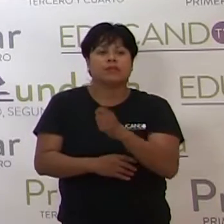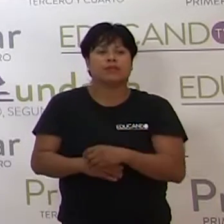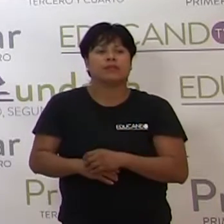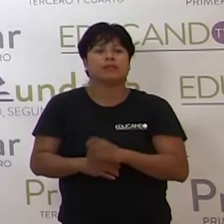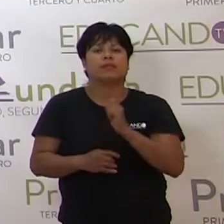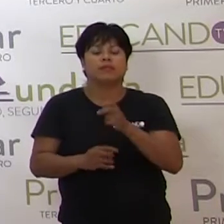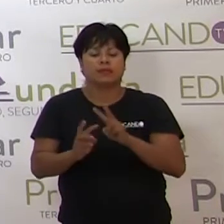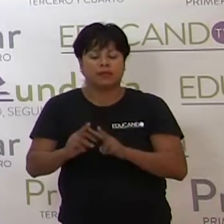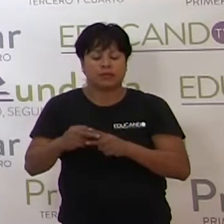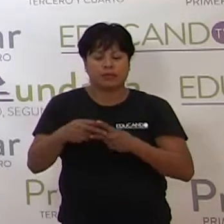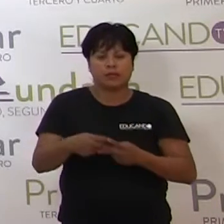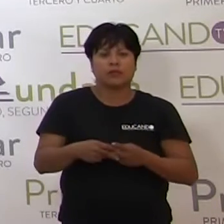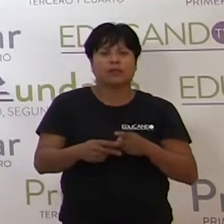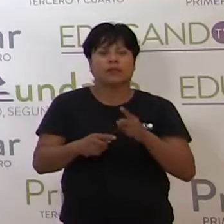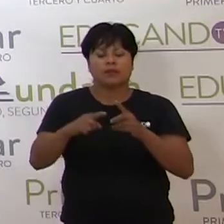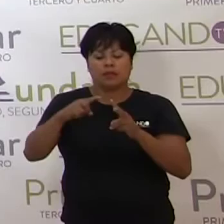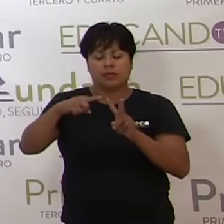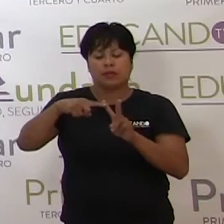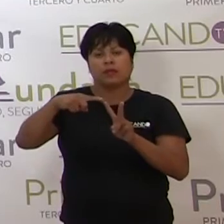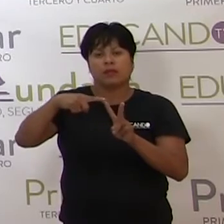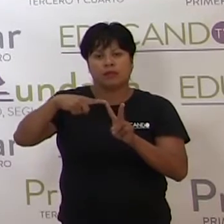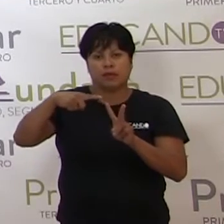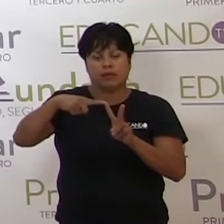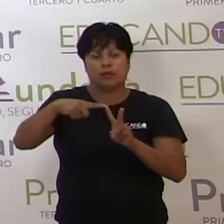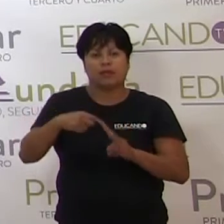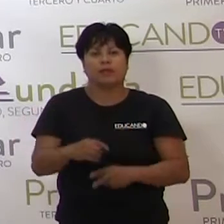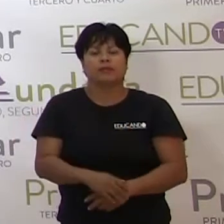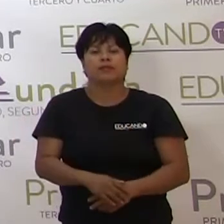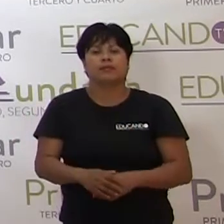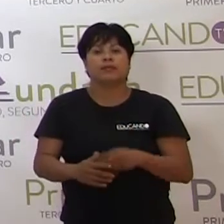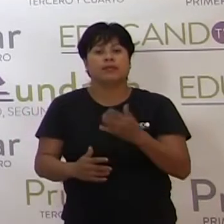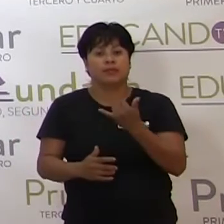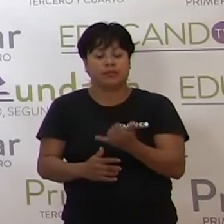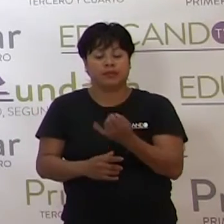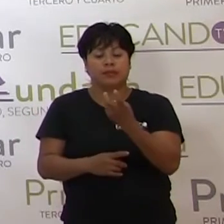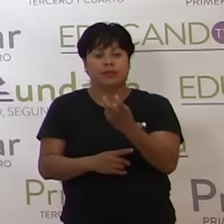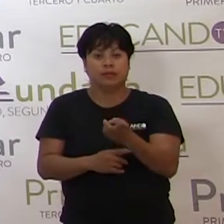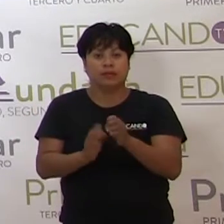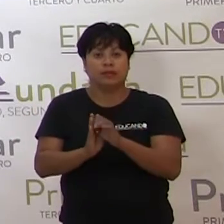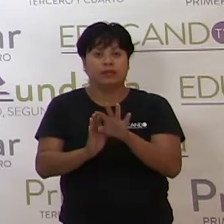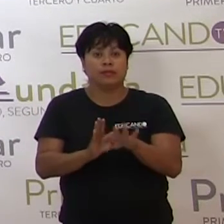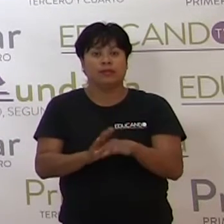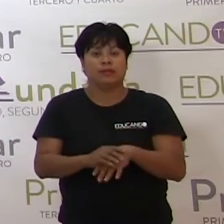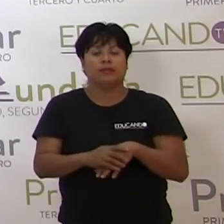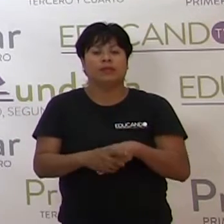lo contrario, raíz cuadrada. Y en este caso,